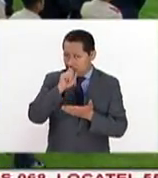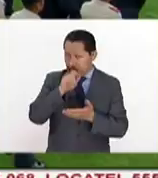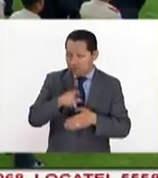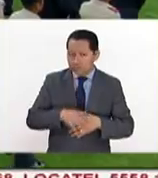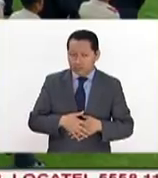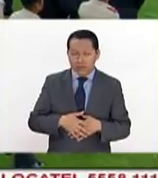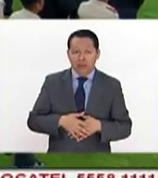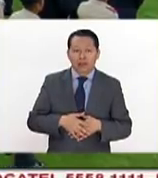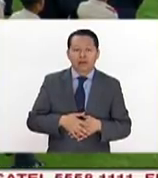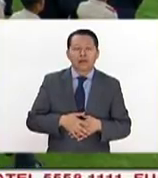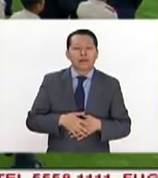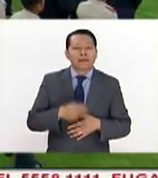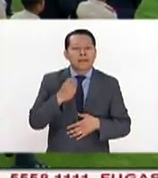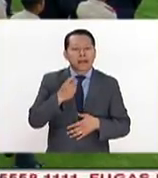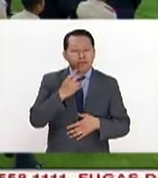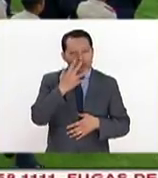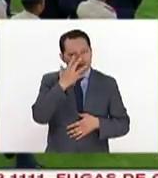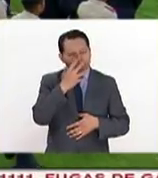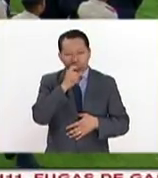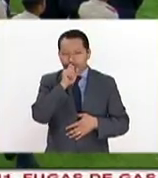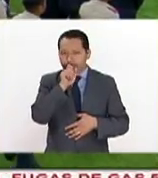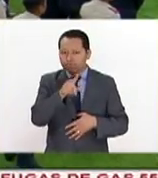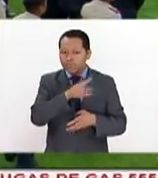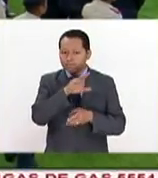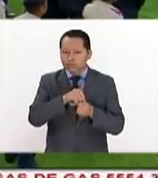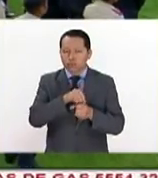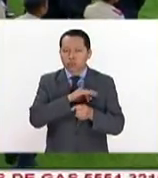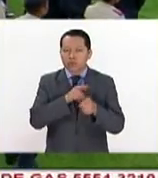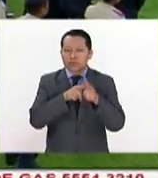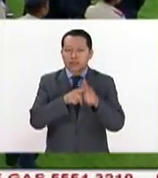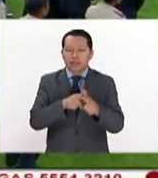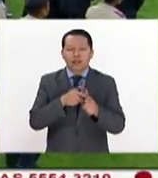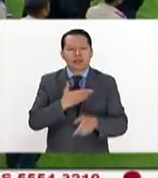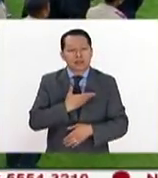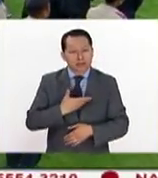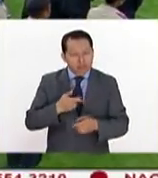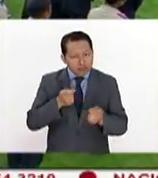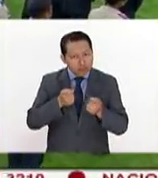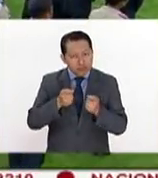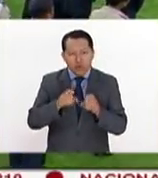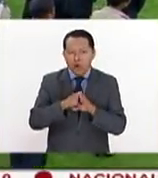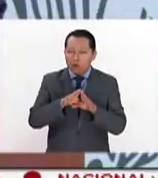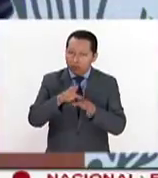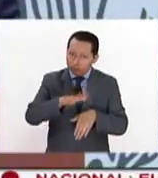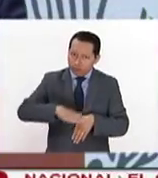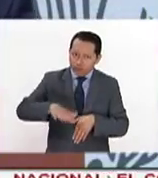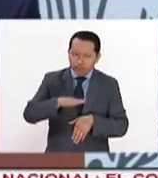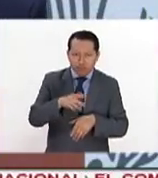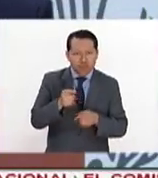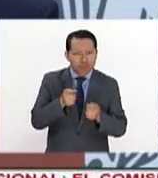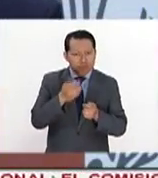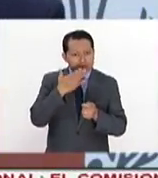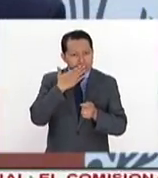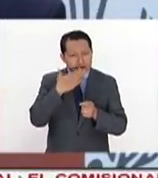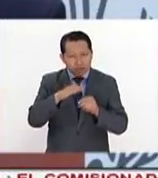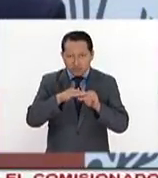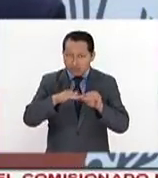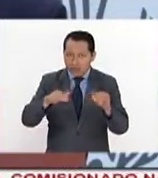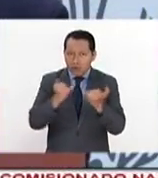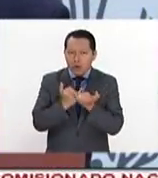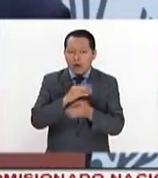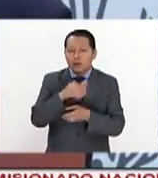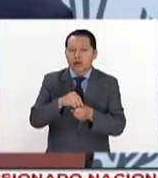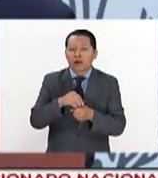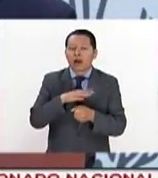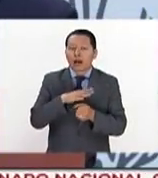firmes convicciones, seguiré ejerciendo una presidencia democrática, estrictamente apegada a